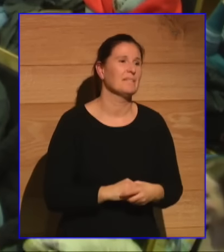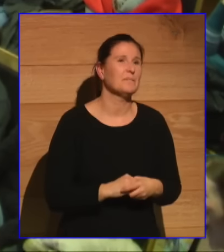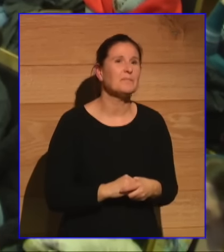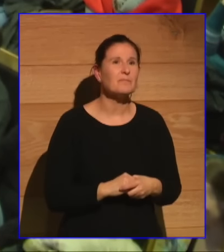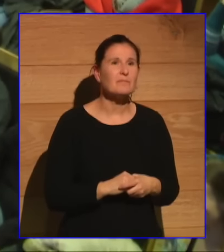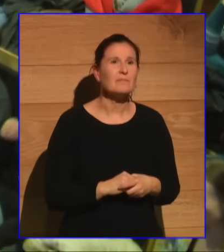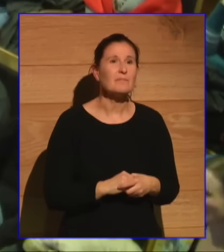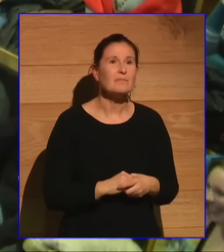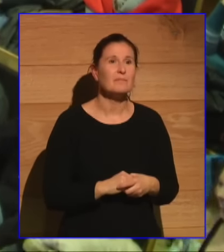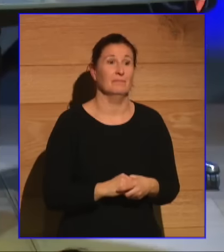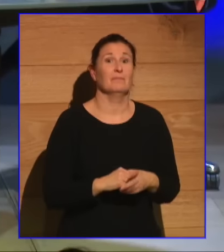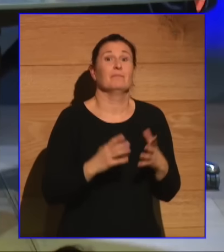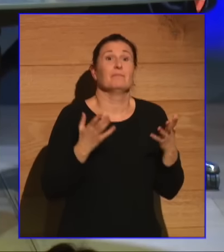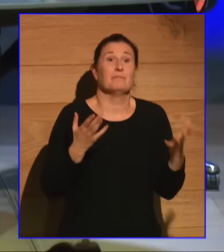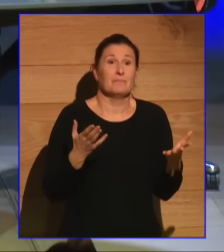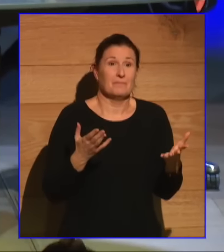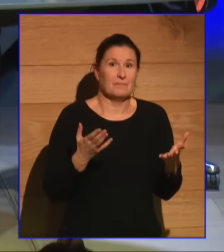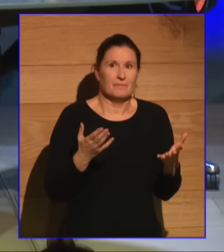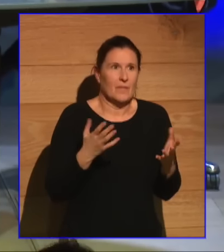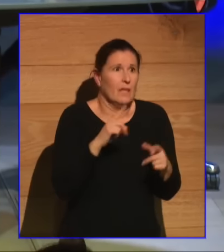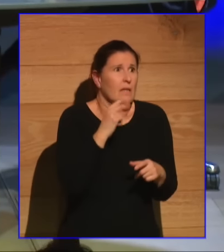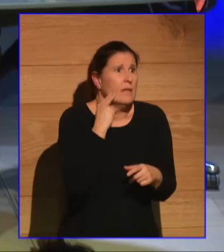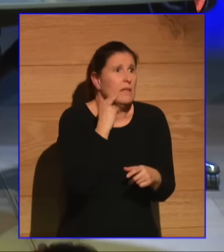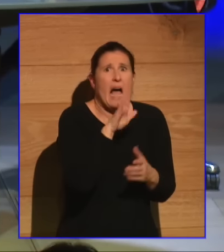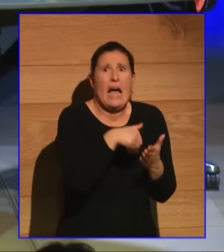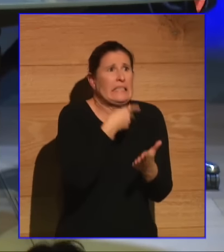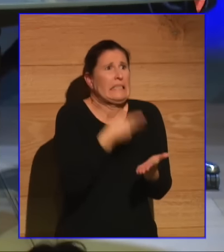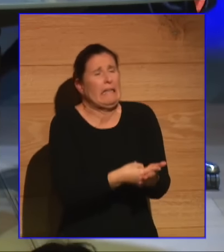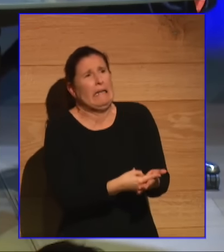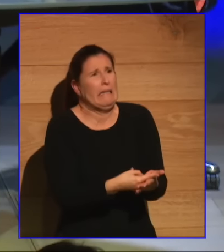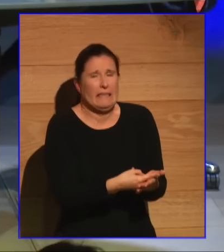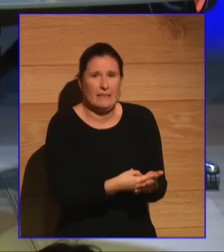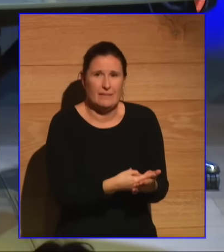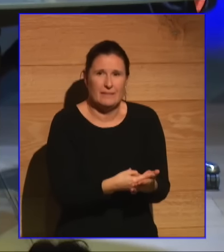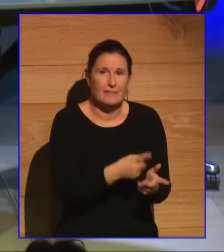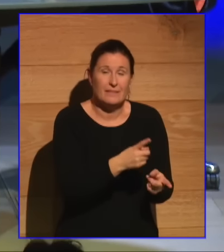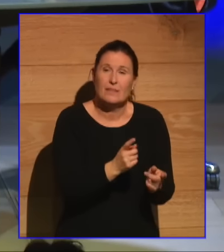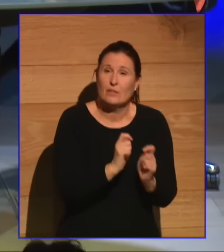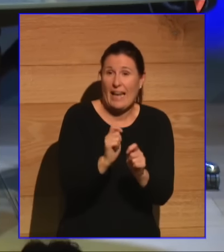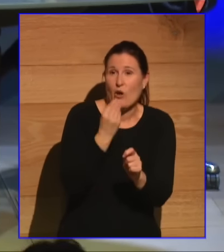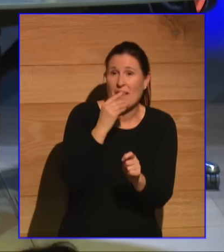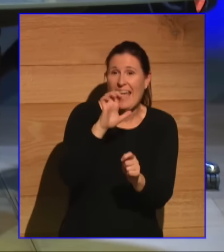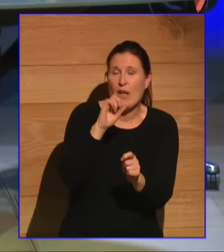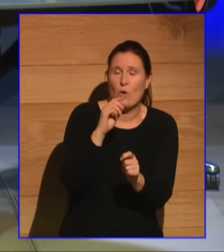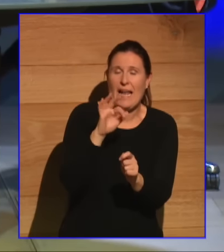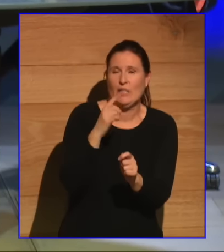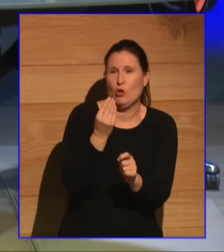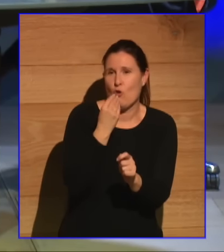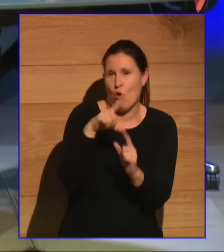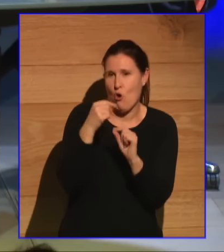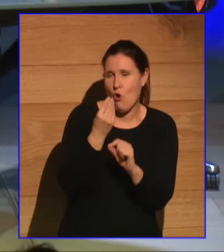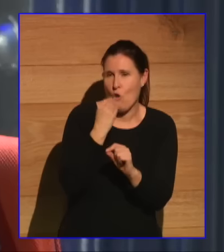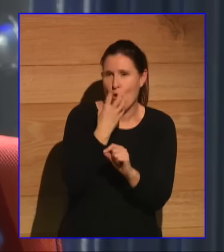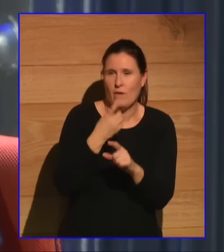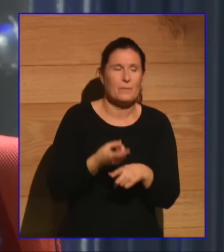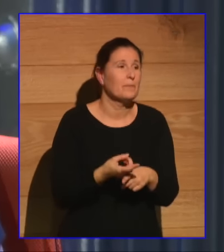Se caería al suelo de miedo. Pero nosotros. Tírale caulito, eucalipto. Nosotros escuchamos a un koala